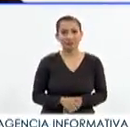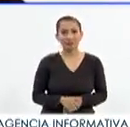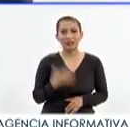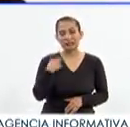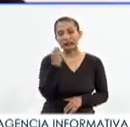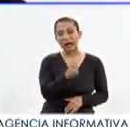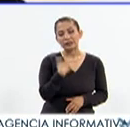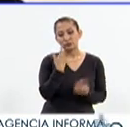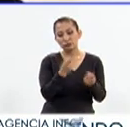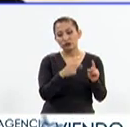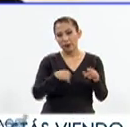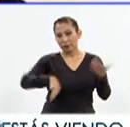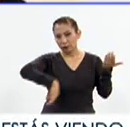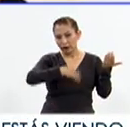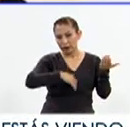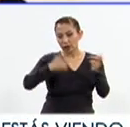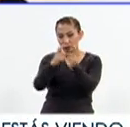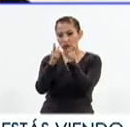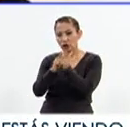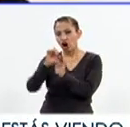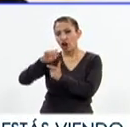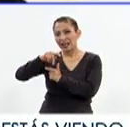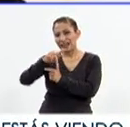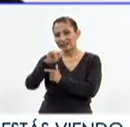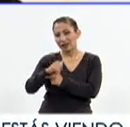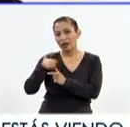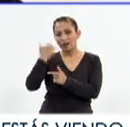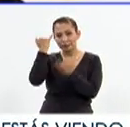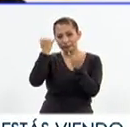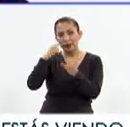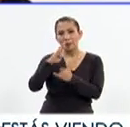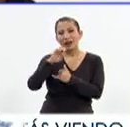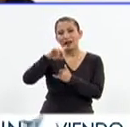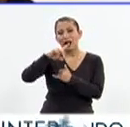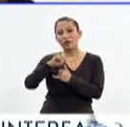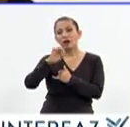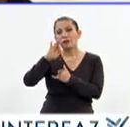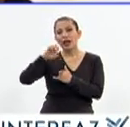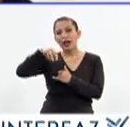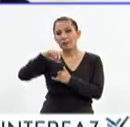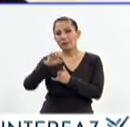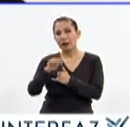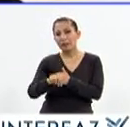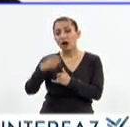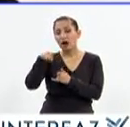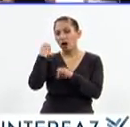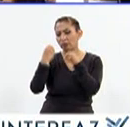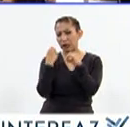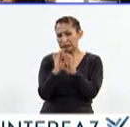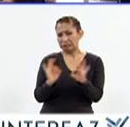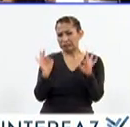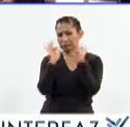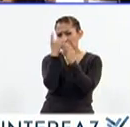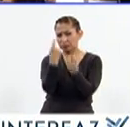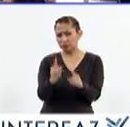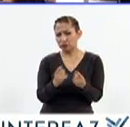Se trata del concierto para violín y orquesta del compositor Bernardo Feldman. Es una obra